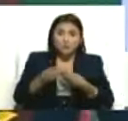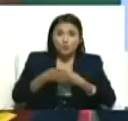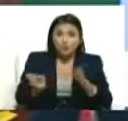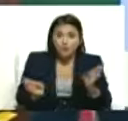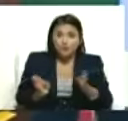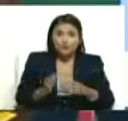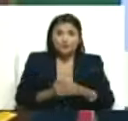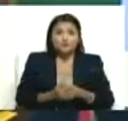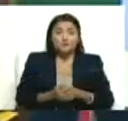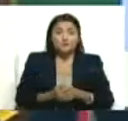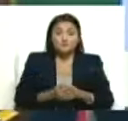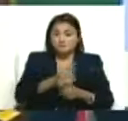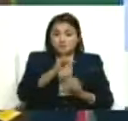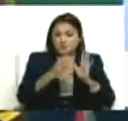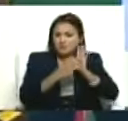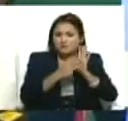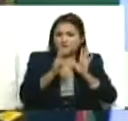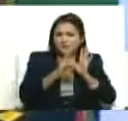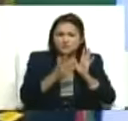Venezuela sin nuestra Guayana Esequiba.